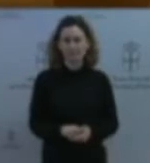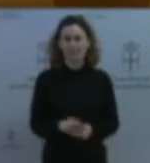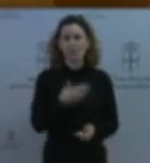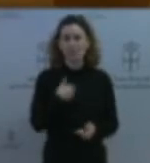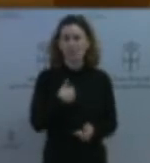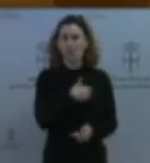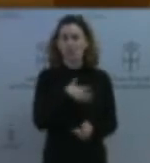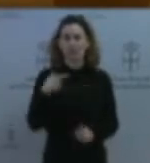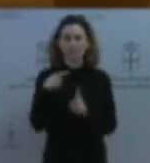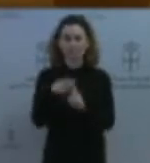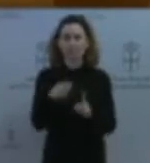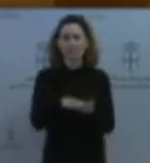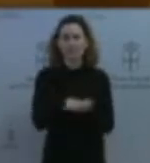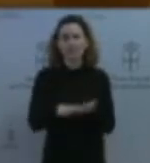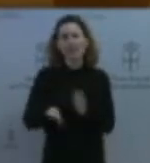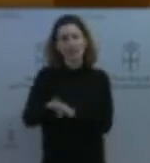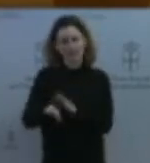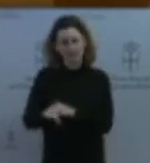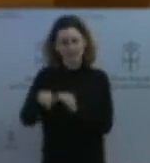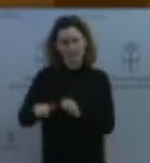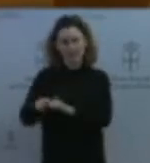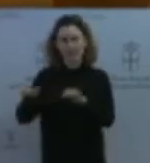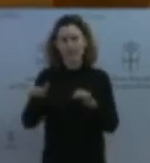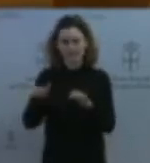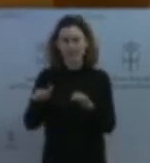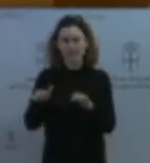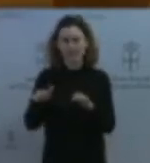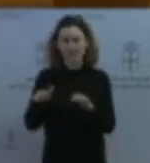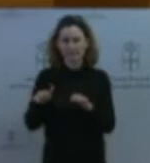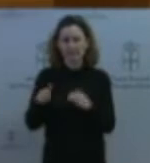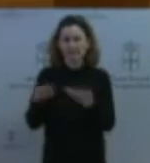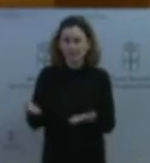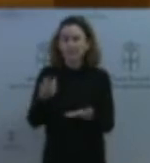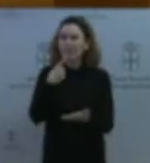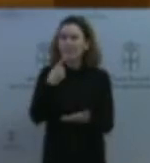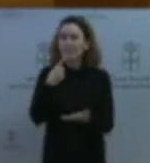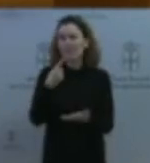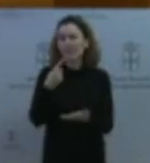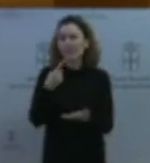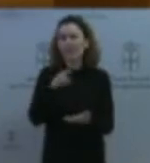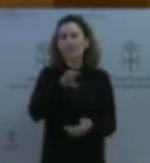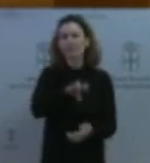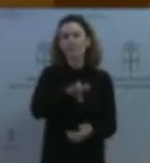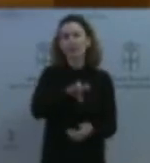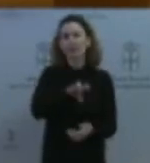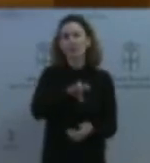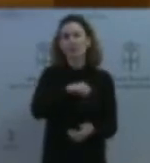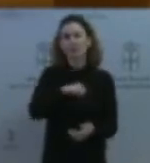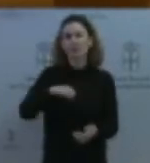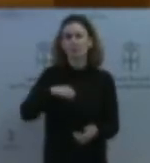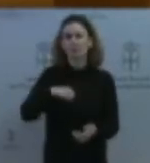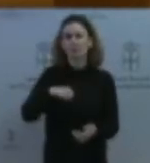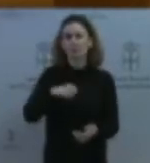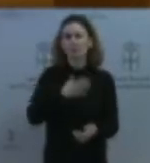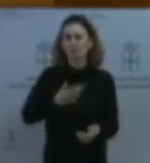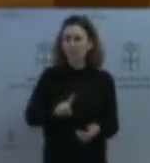de esta Cámara. No a vos, que no cree en el Estado autonómico, no voy a exigir ya directamente que vote la oficialidad. Pero al PP de Asturias, al